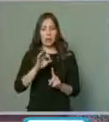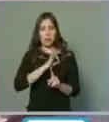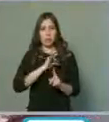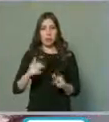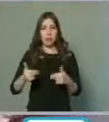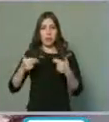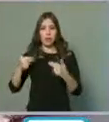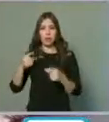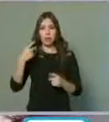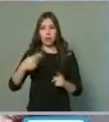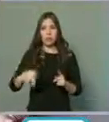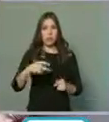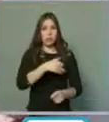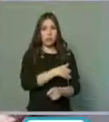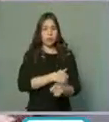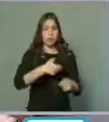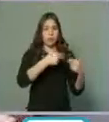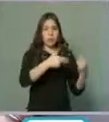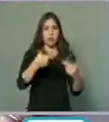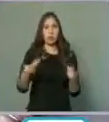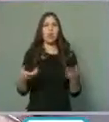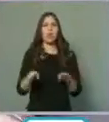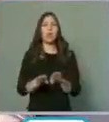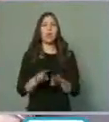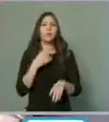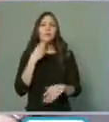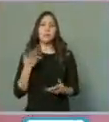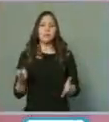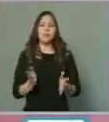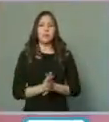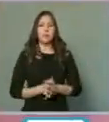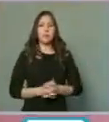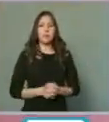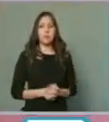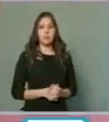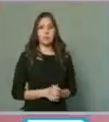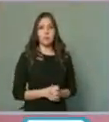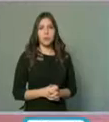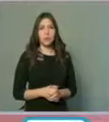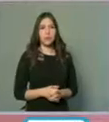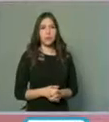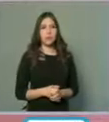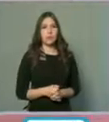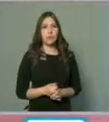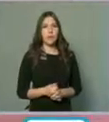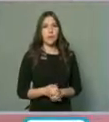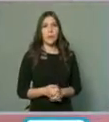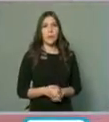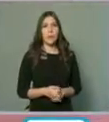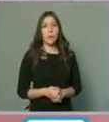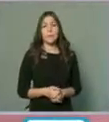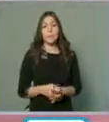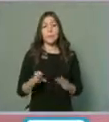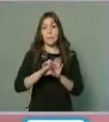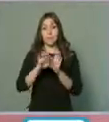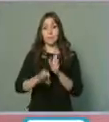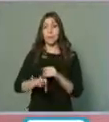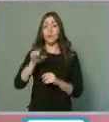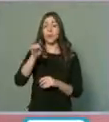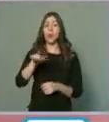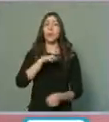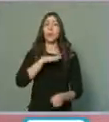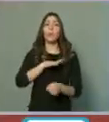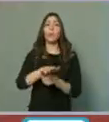lo que heredó su familia? O sea, ¿cómo funciona? Si tú eliges y designas a tu albacea en un